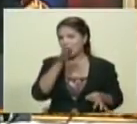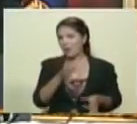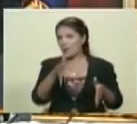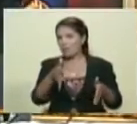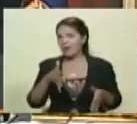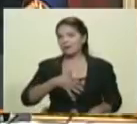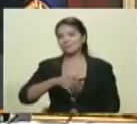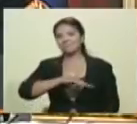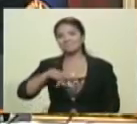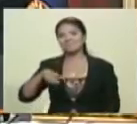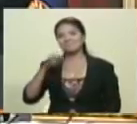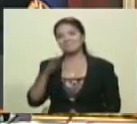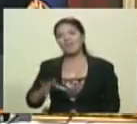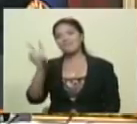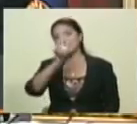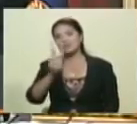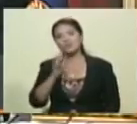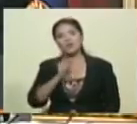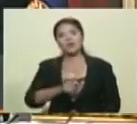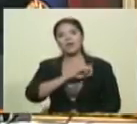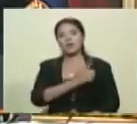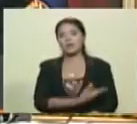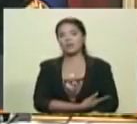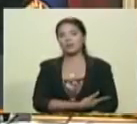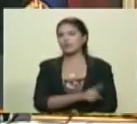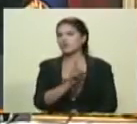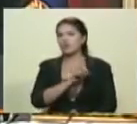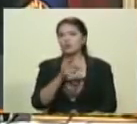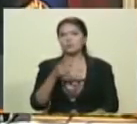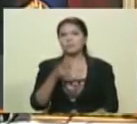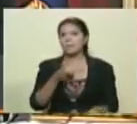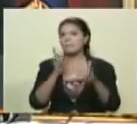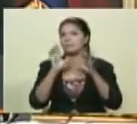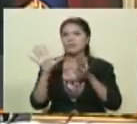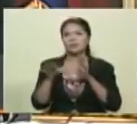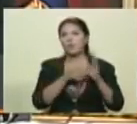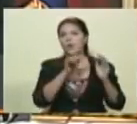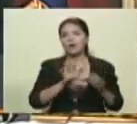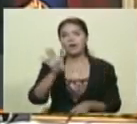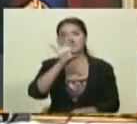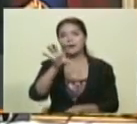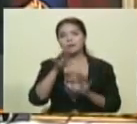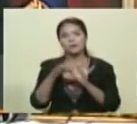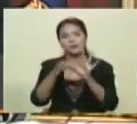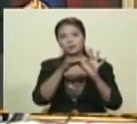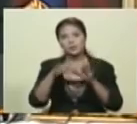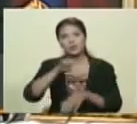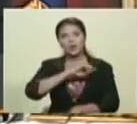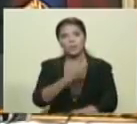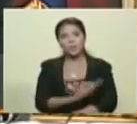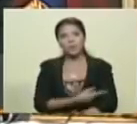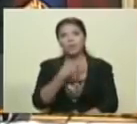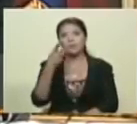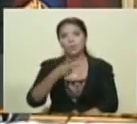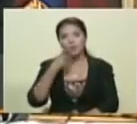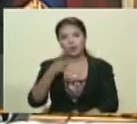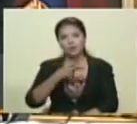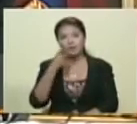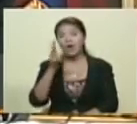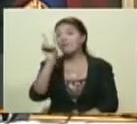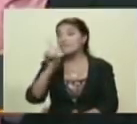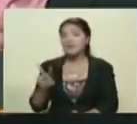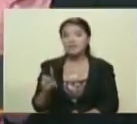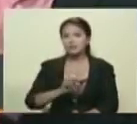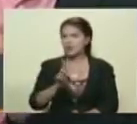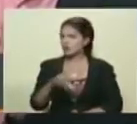ganar con esa Venezuela heroica, que no se va a dejar quitar la patria, ni la soberanía, ni el poder político. Venezuela no